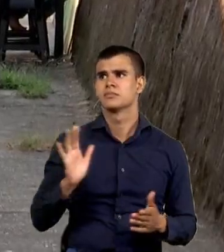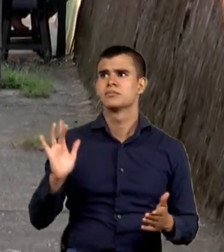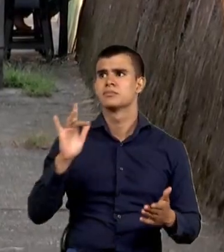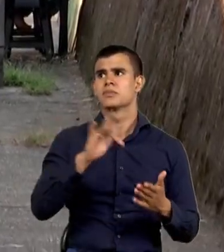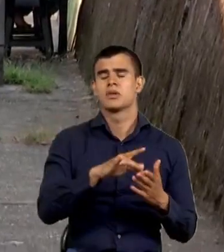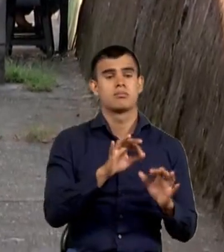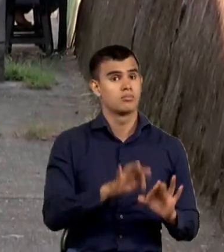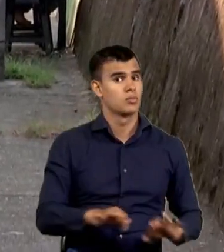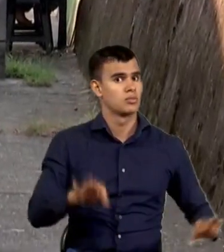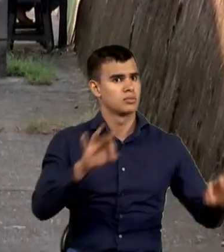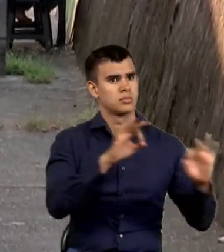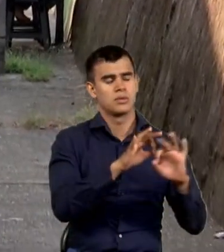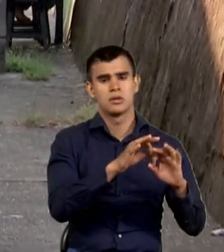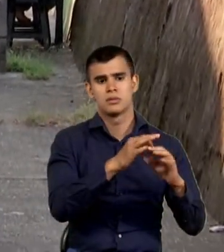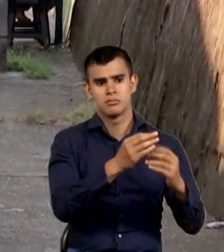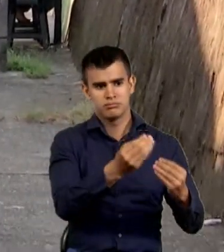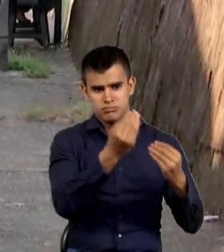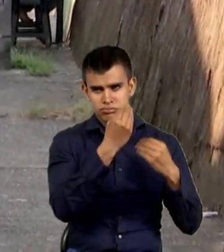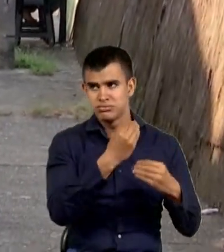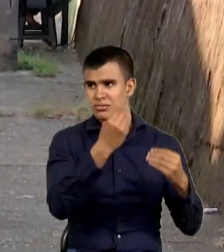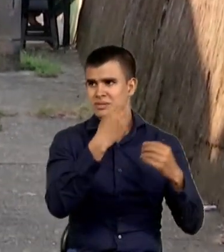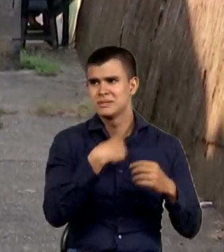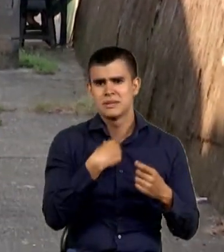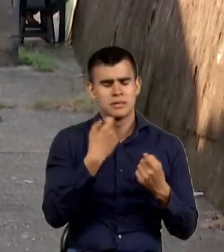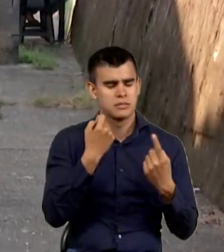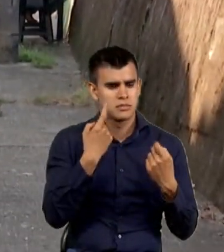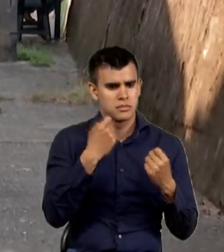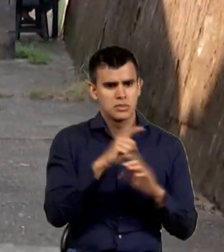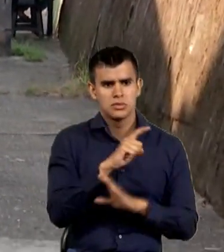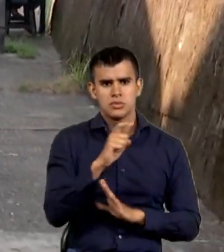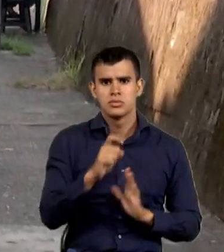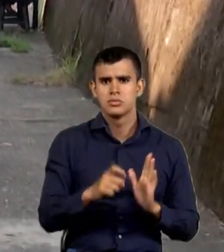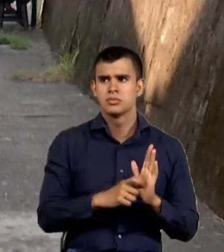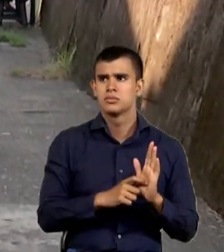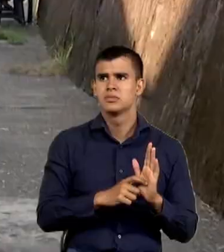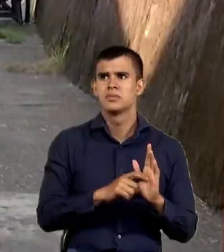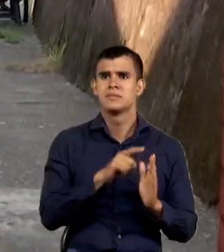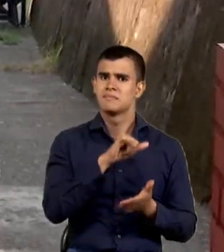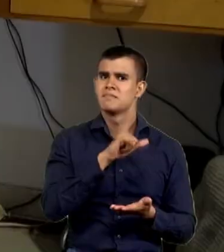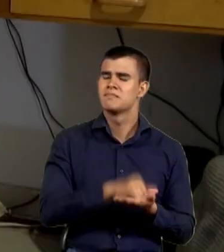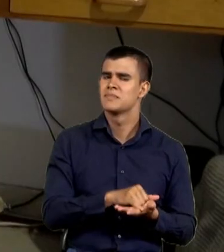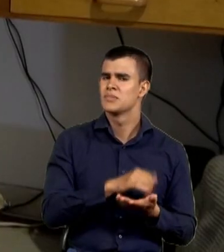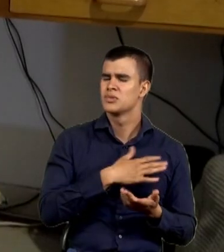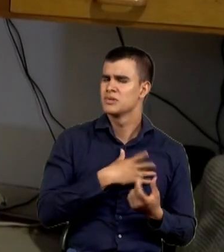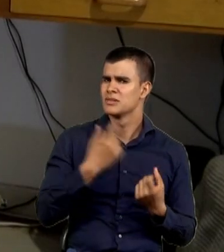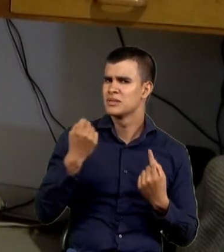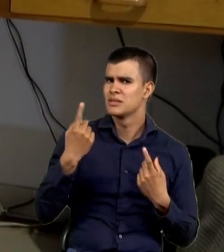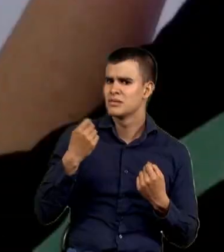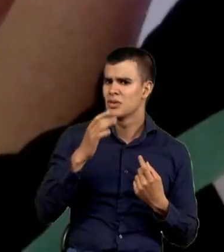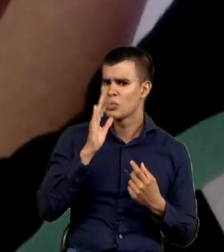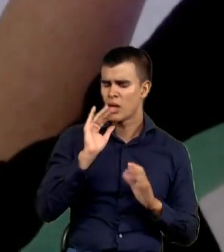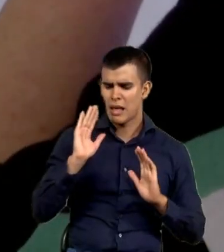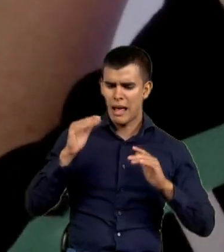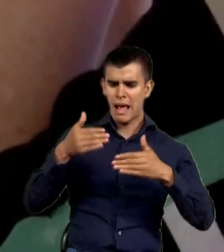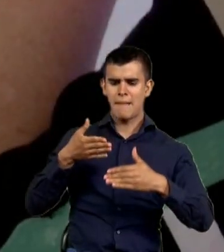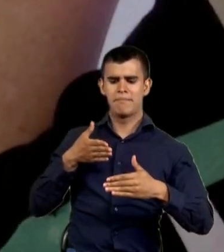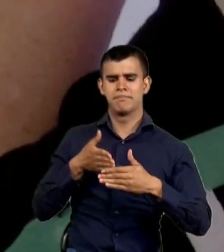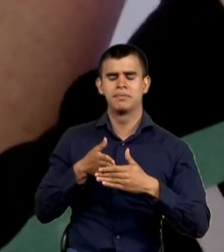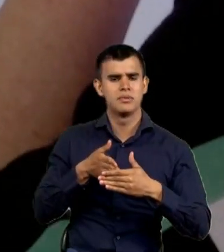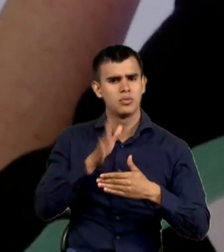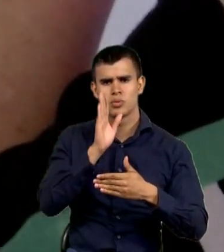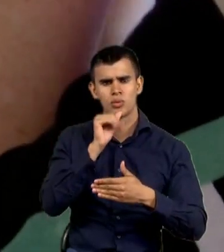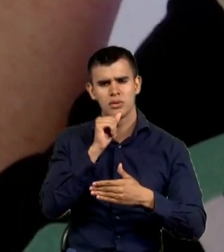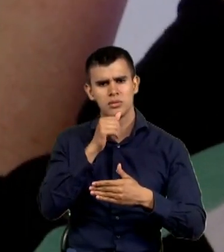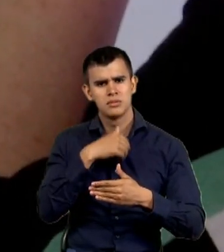fue un momento muy importante en mi vida porque entendí muchas cosas y entre eso entendí que no